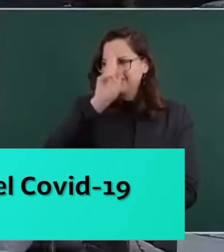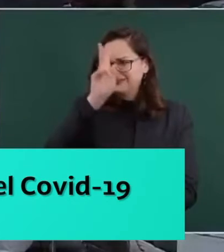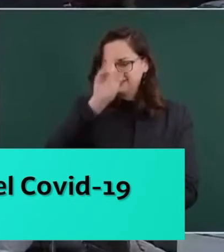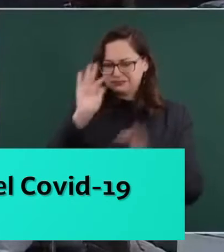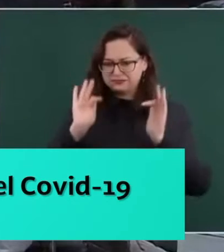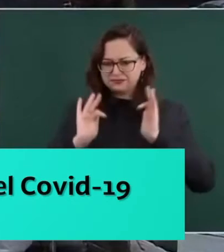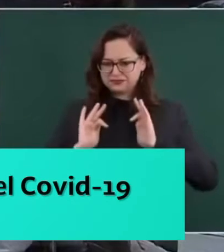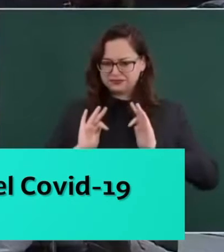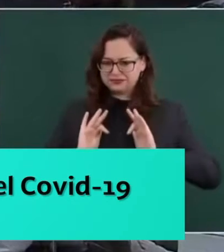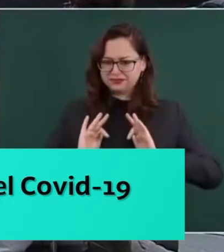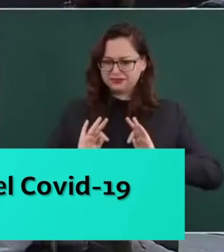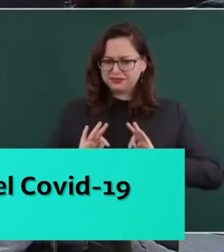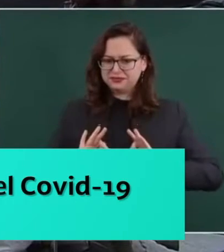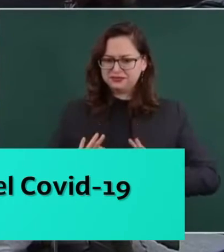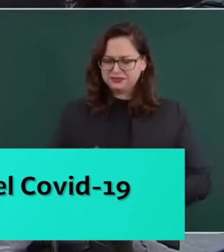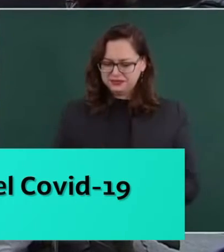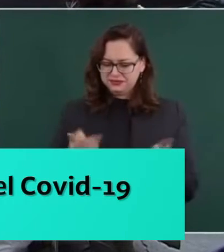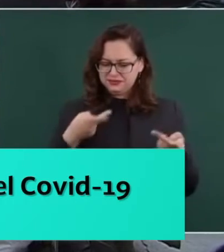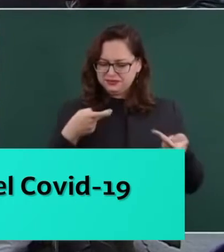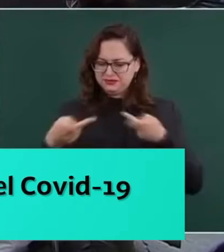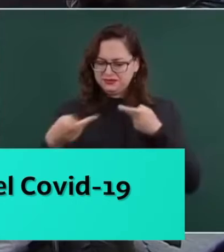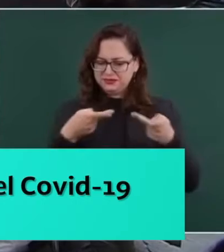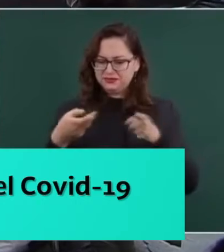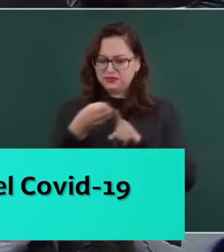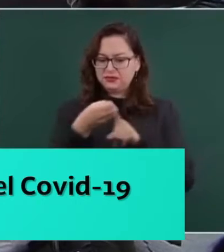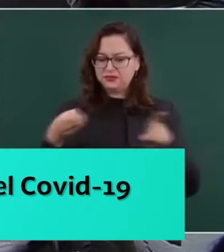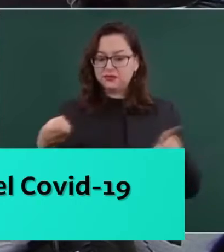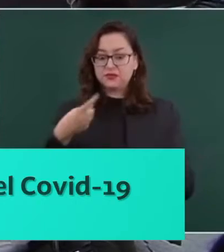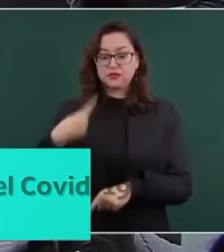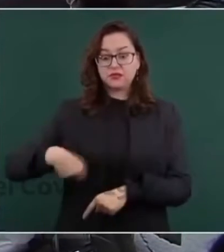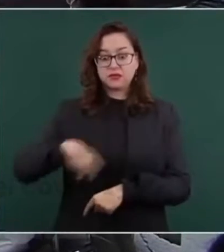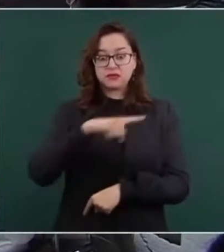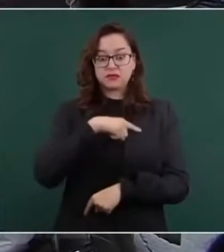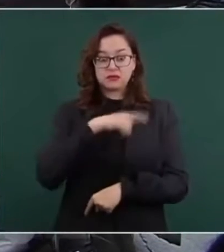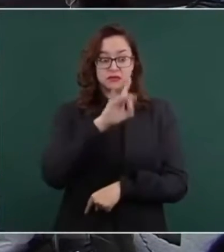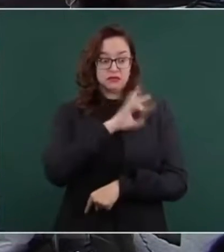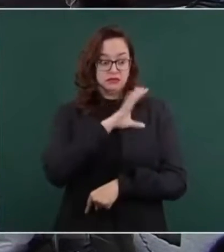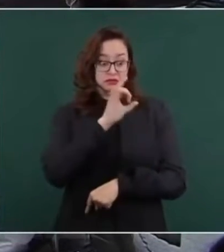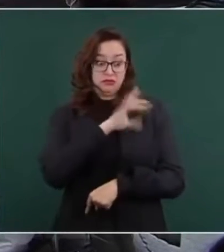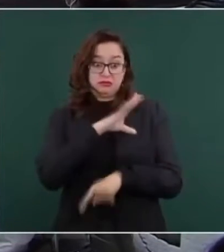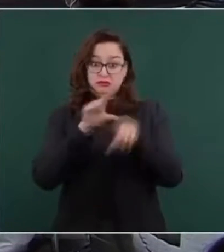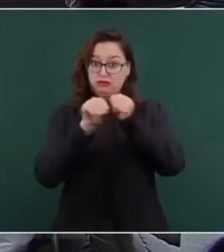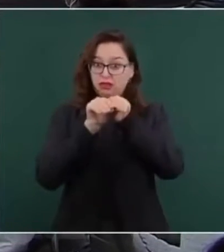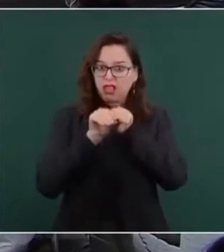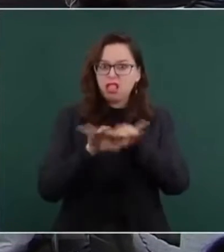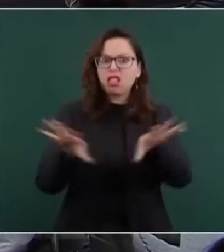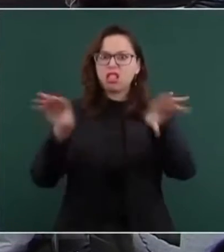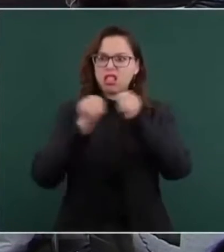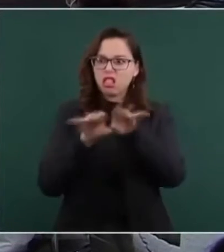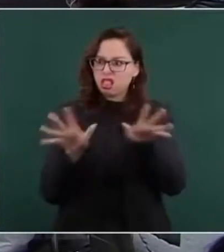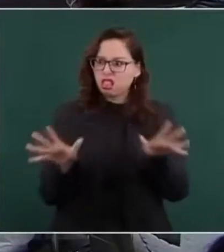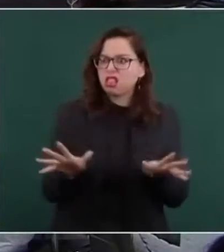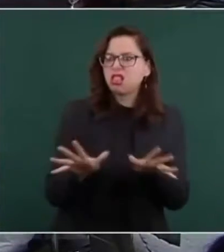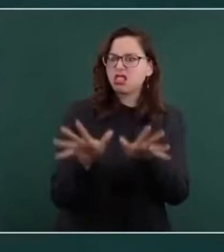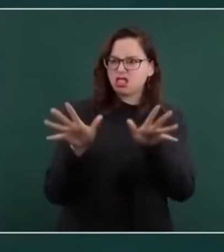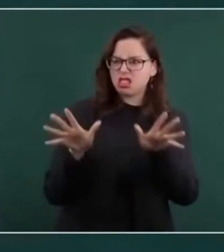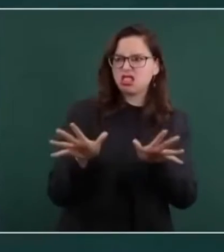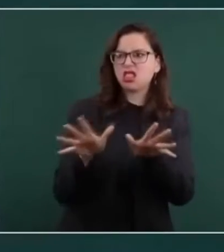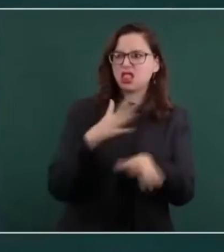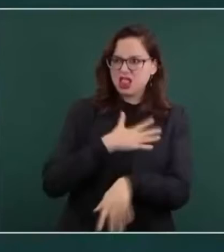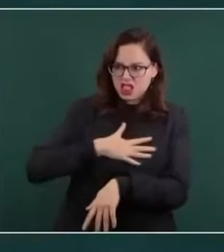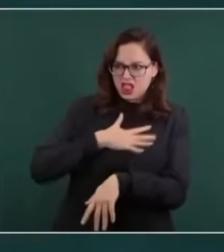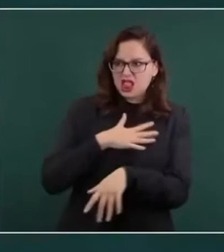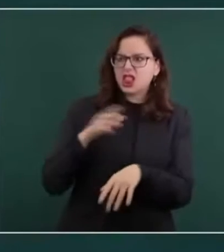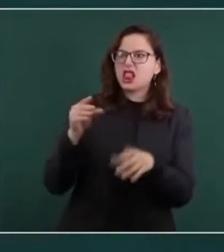para no infundir miedo, pero sí es parte